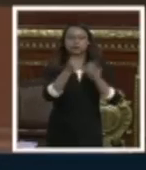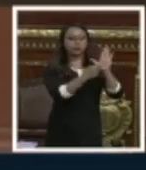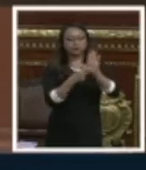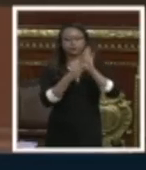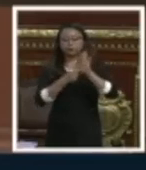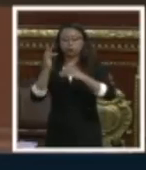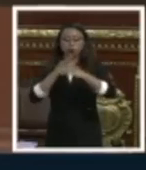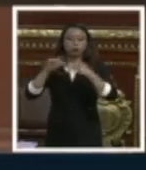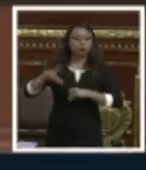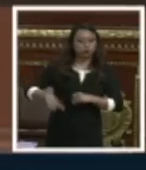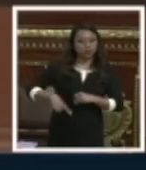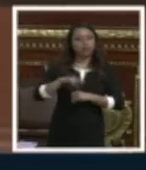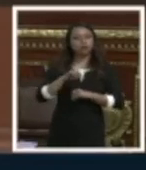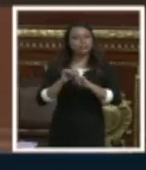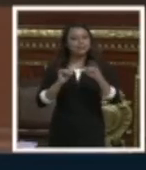de izquierda,